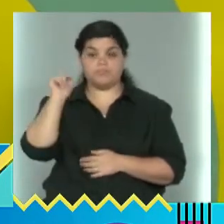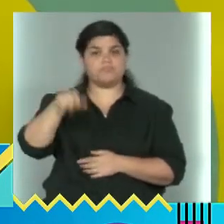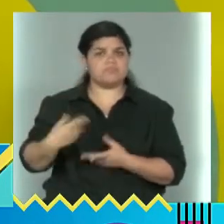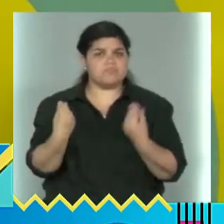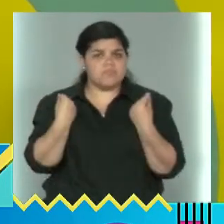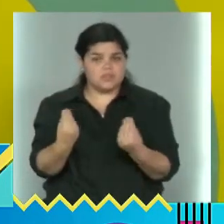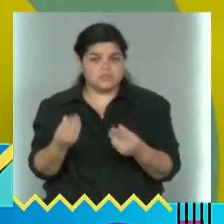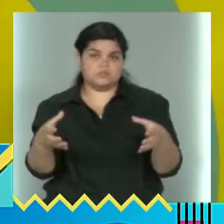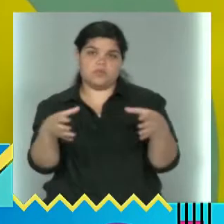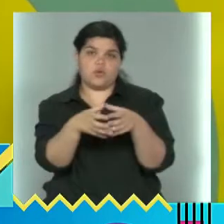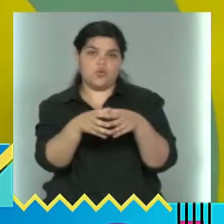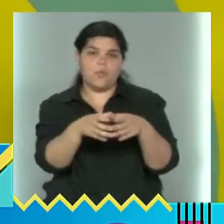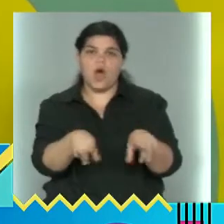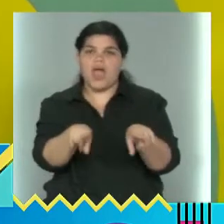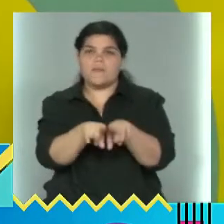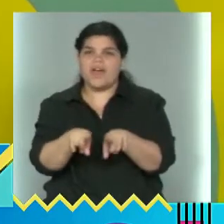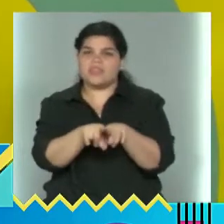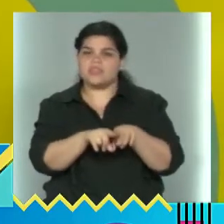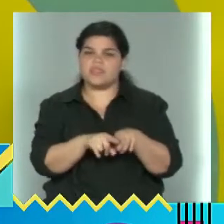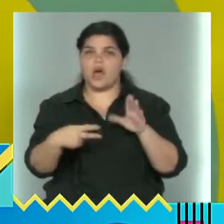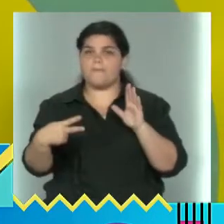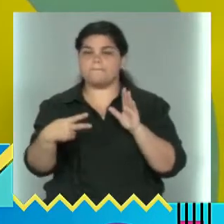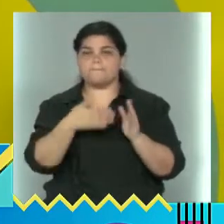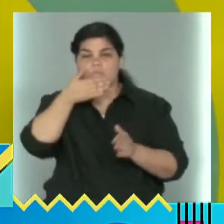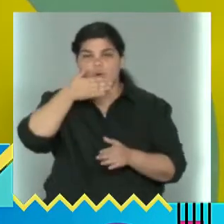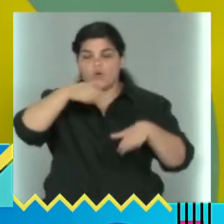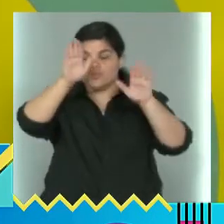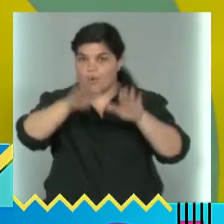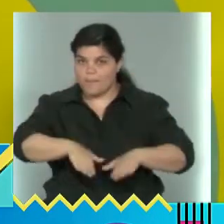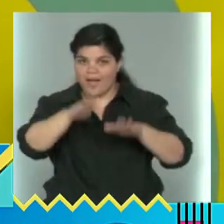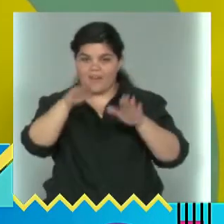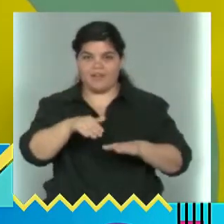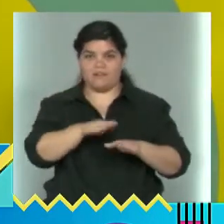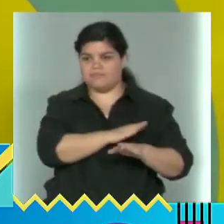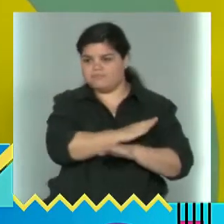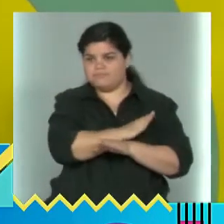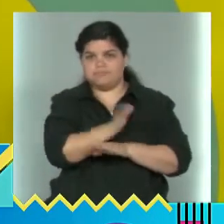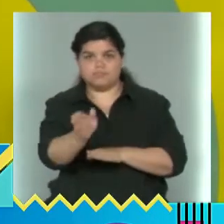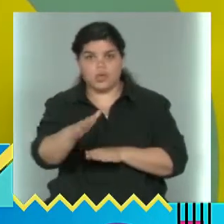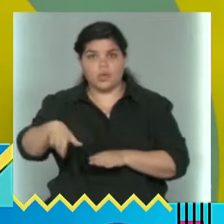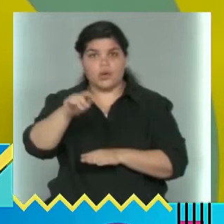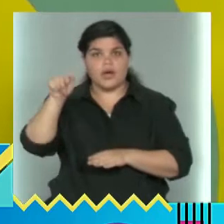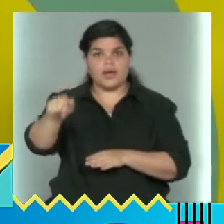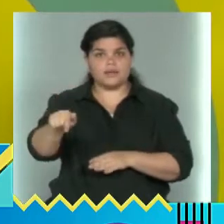hermandad musulmana que nace en Egipto pero se va rápidamente a Arabia Saudita, y que tiene la ideología del